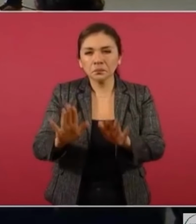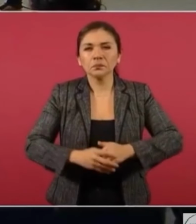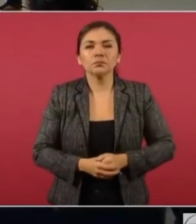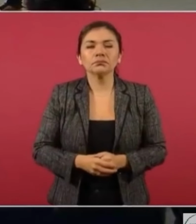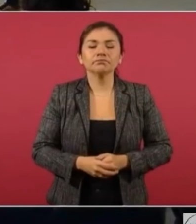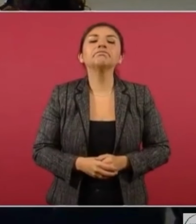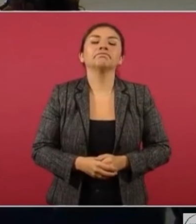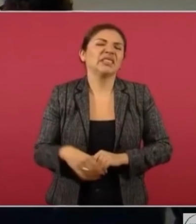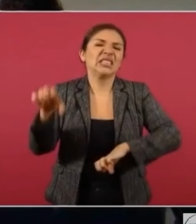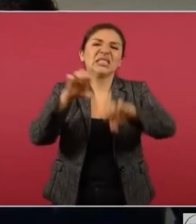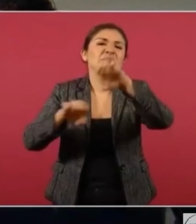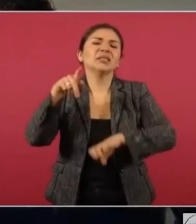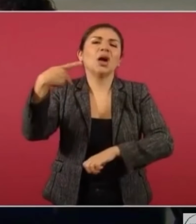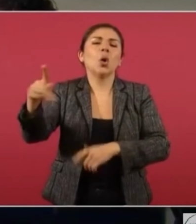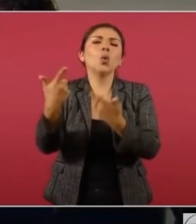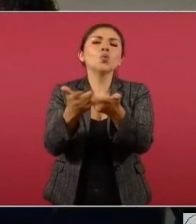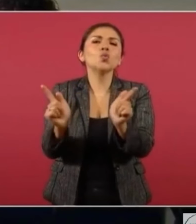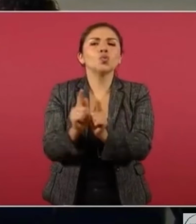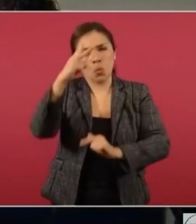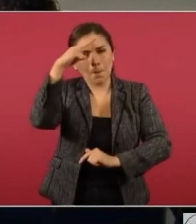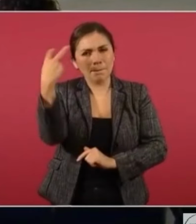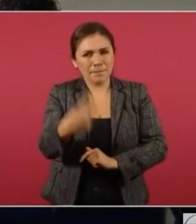Grupo México.